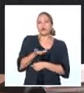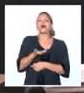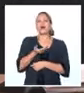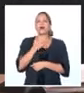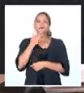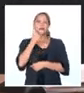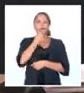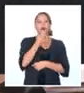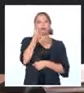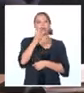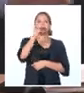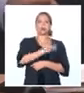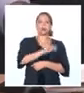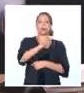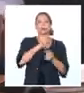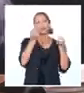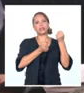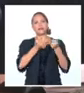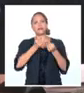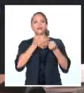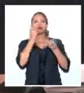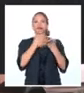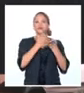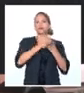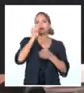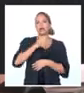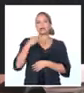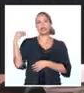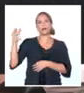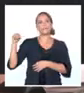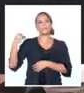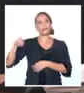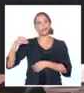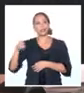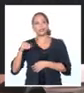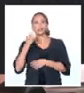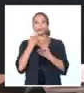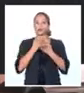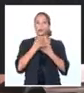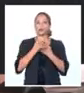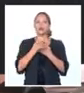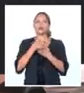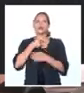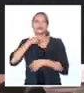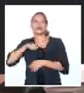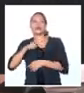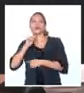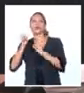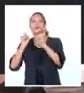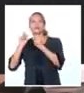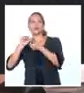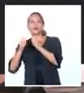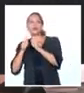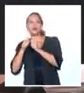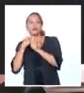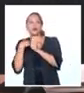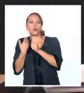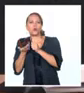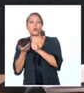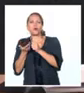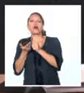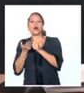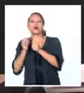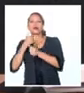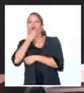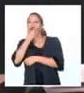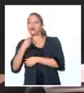para el transporte de los universitarios, para la merienda escolar. Bueno, se habla de una política del deporte. Bueno, en los jóvenes